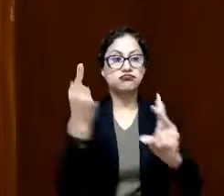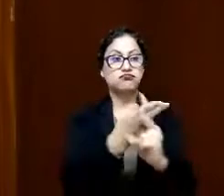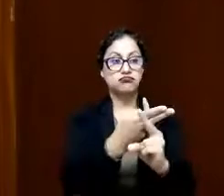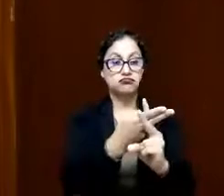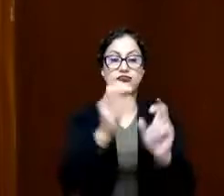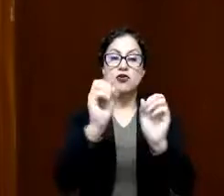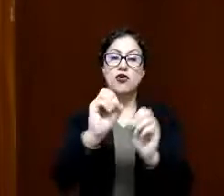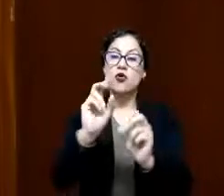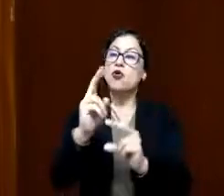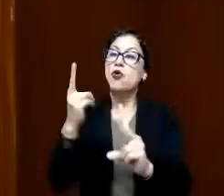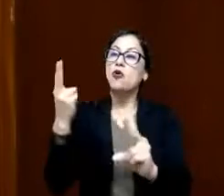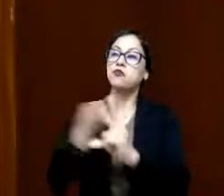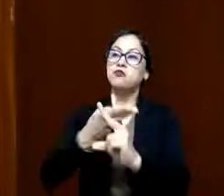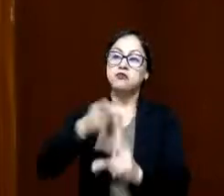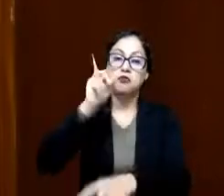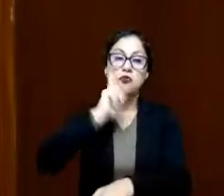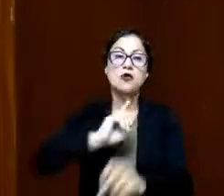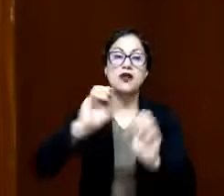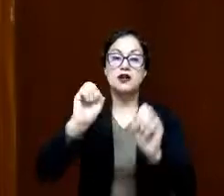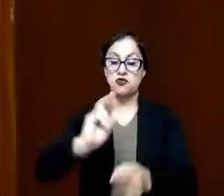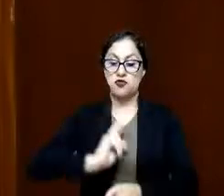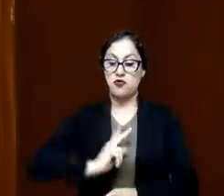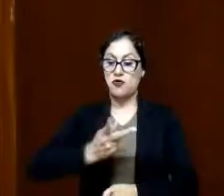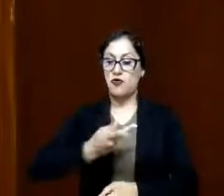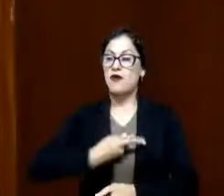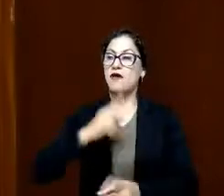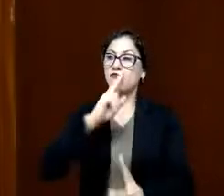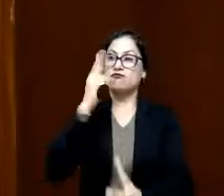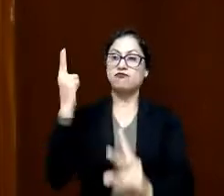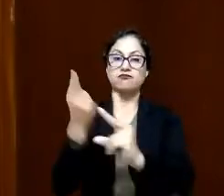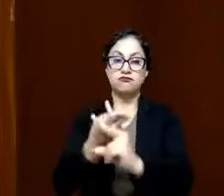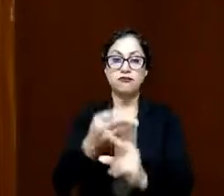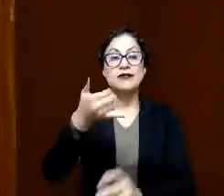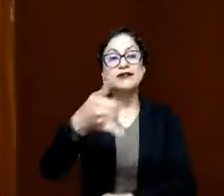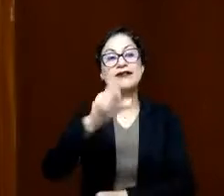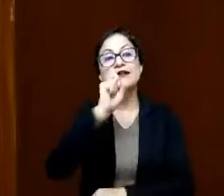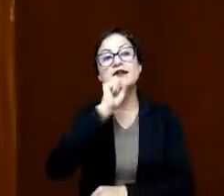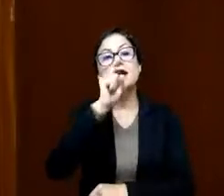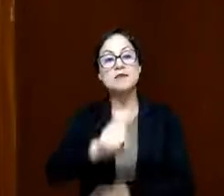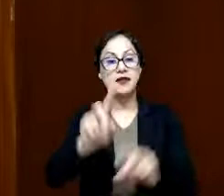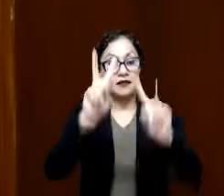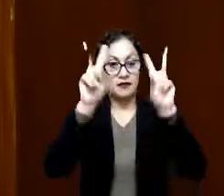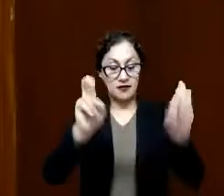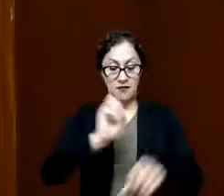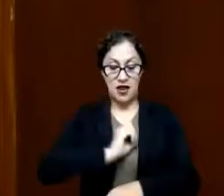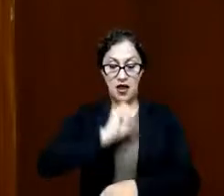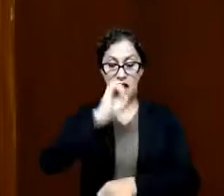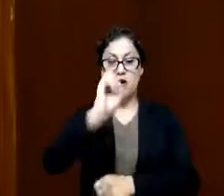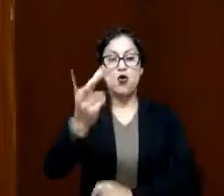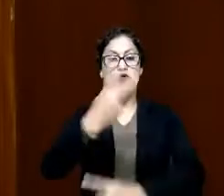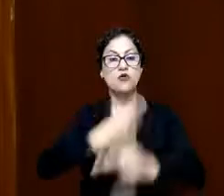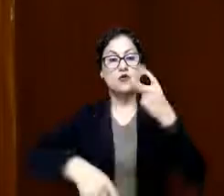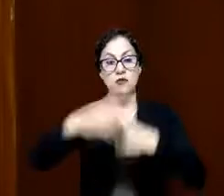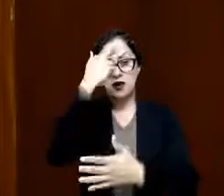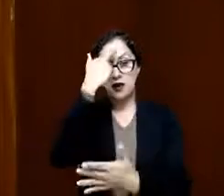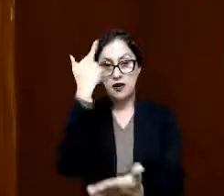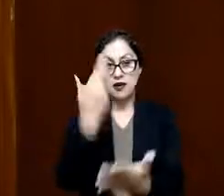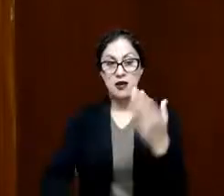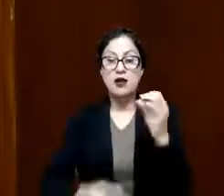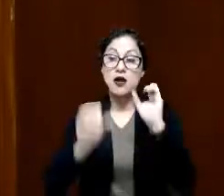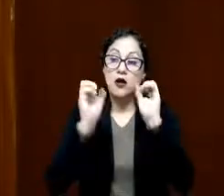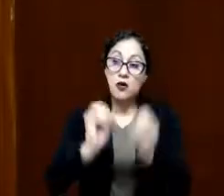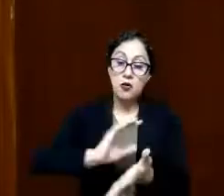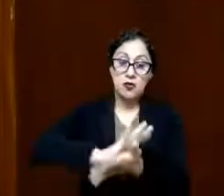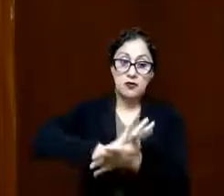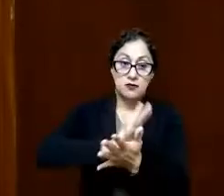y transfeminicidio, así como las lesiones calificadas con la agravante de odio, el prejuicio o de la